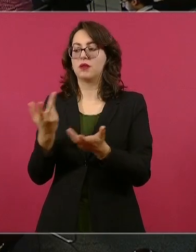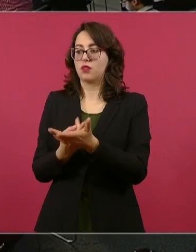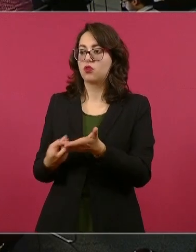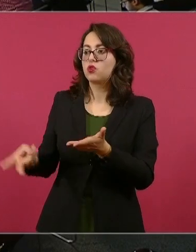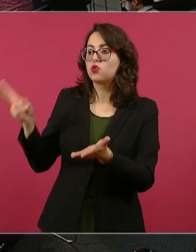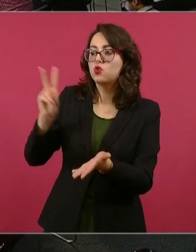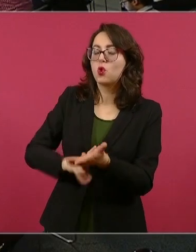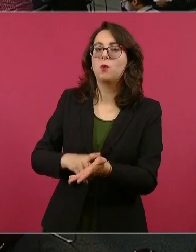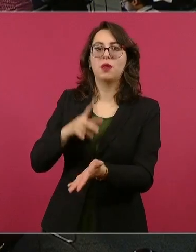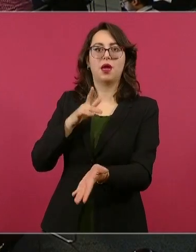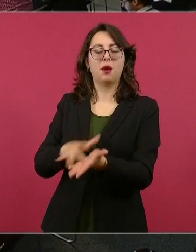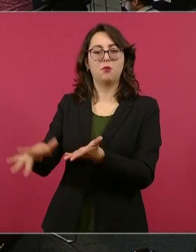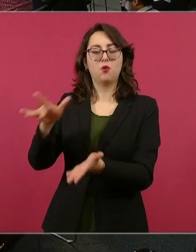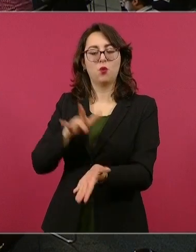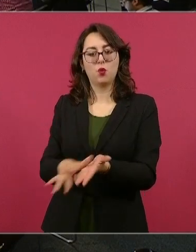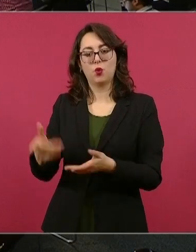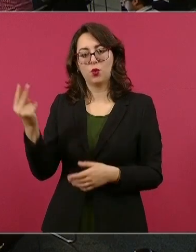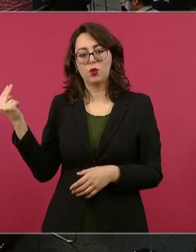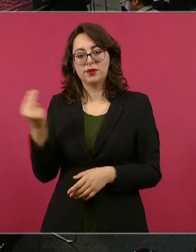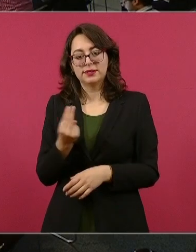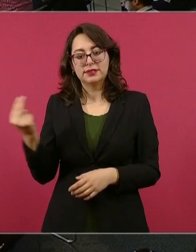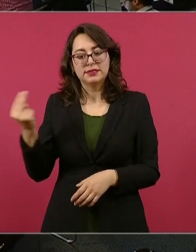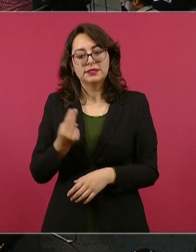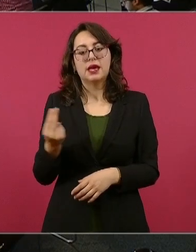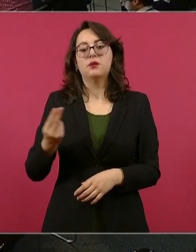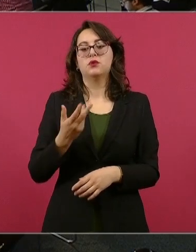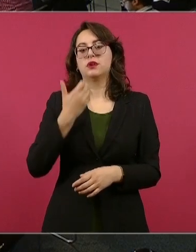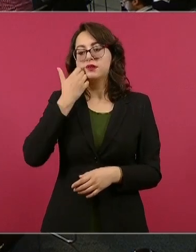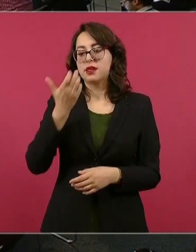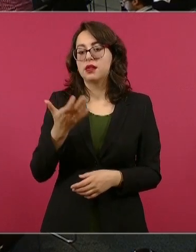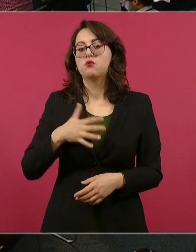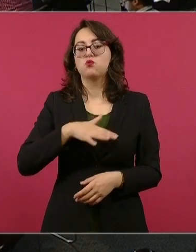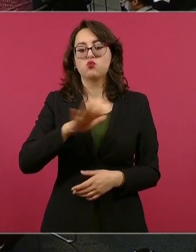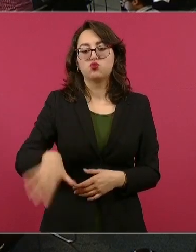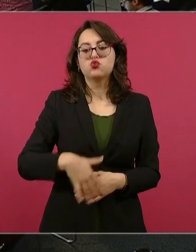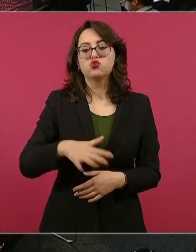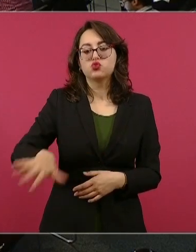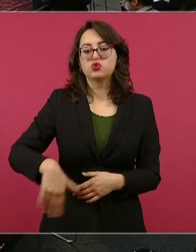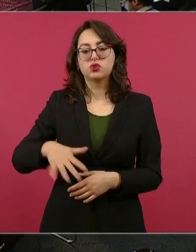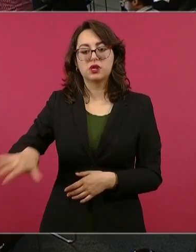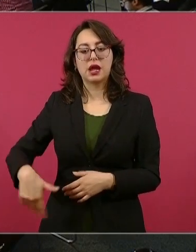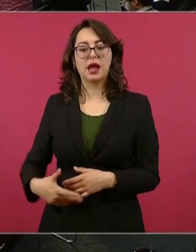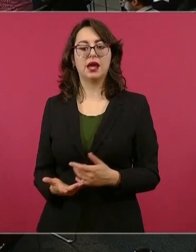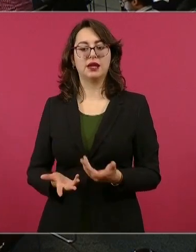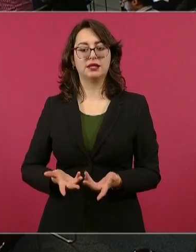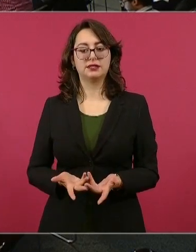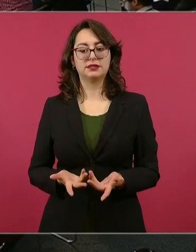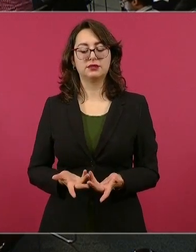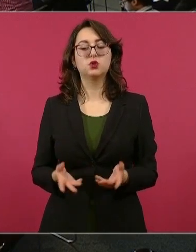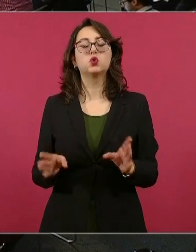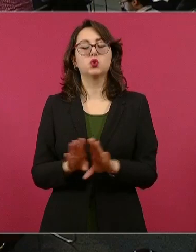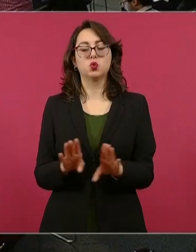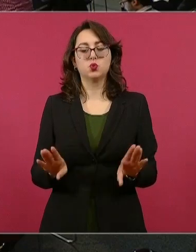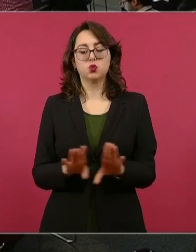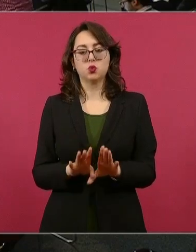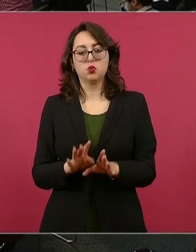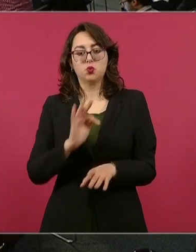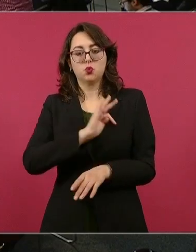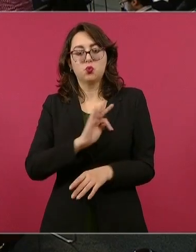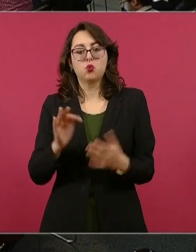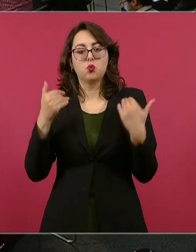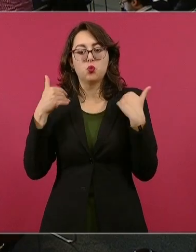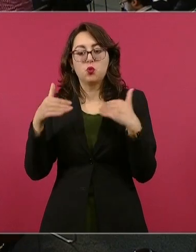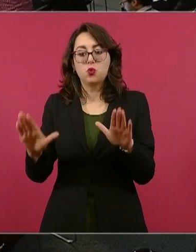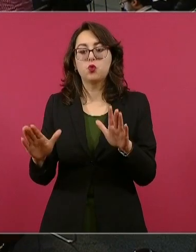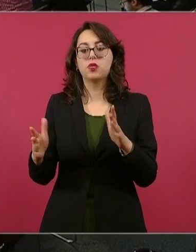aún más y encontrar a nuestros seres queridos, por eso es el planteamiento. No sé si sería el subsecretario mismo quien pudiera